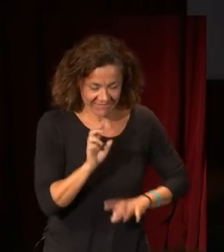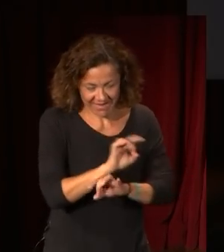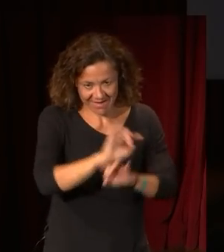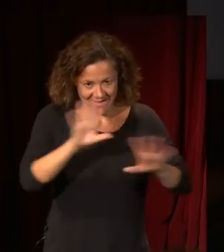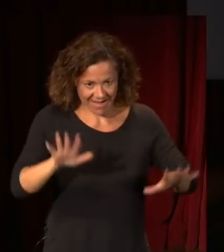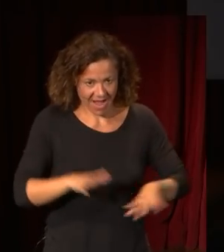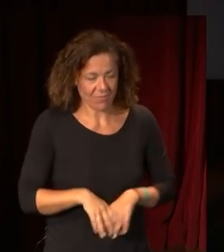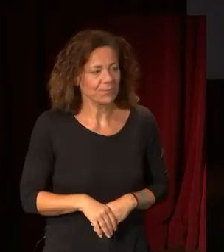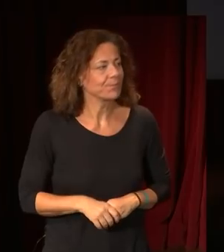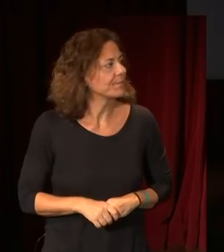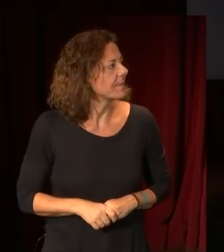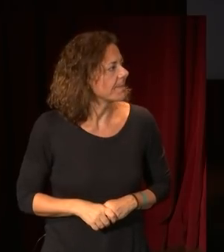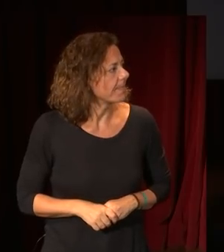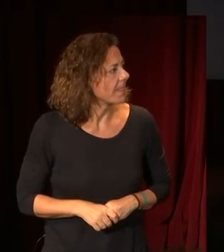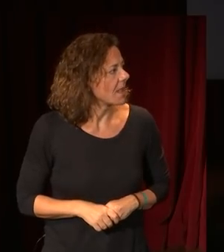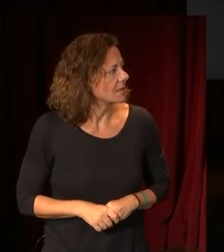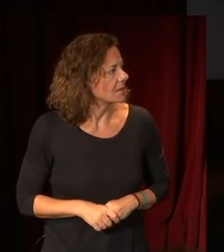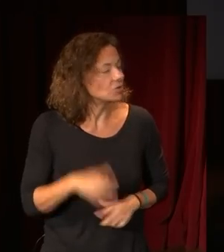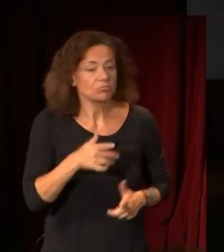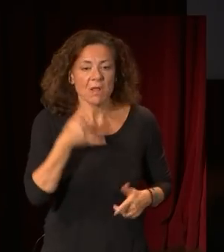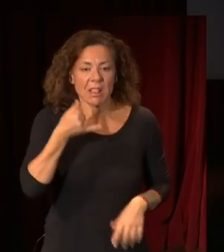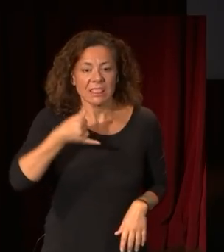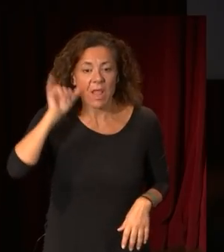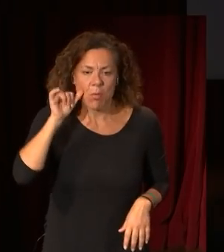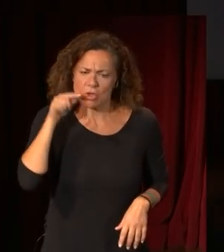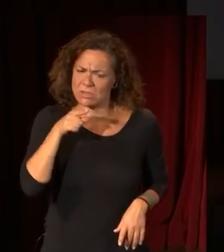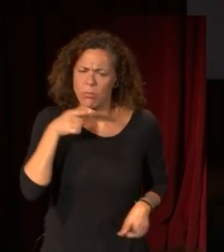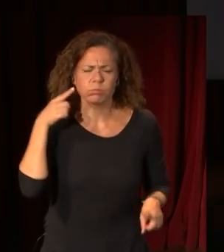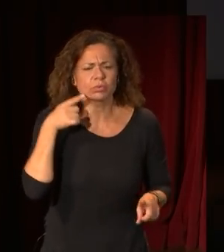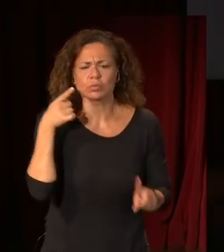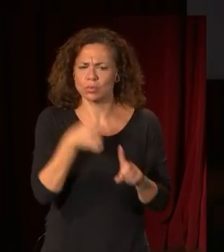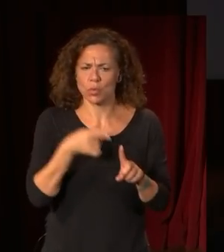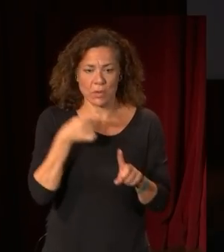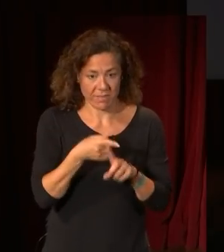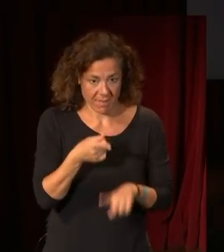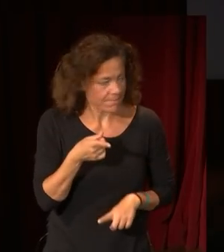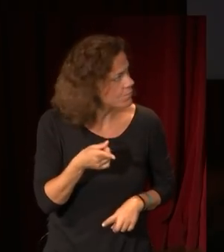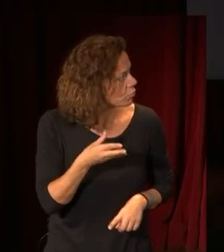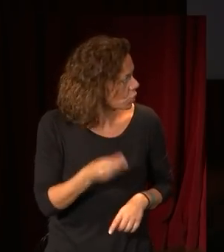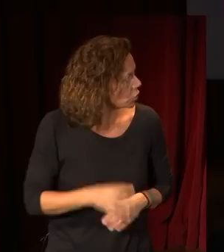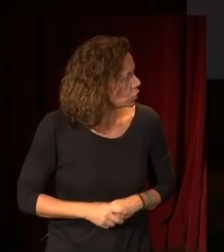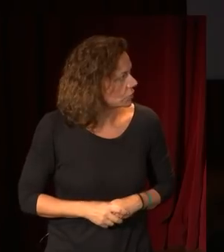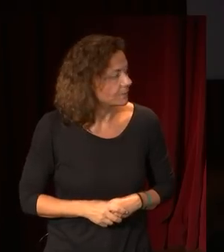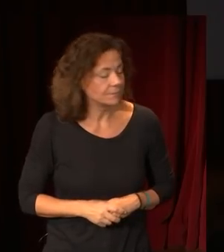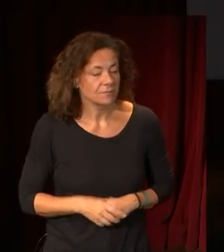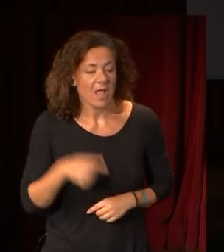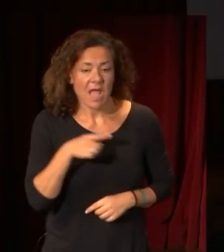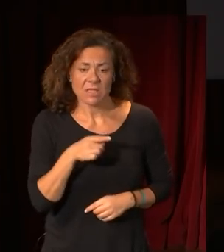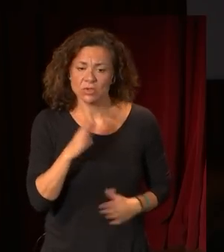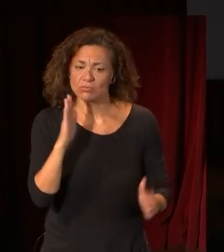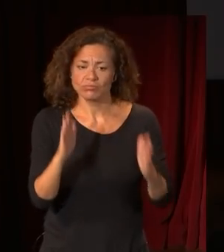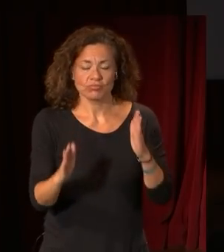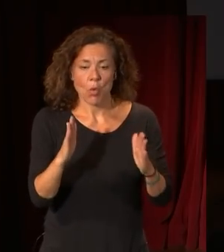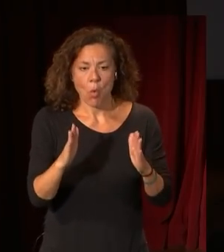de bermejo los seres demoníacos serán uno de sus especialidades en este sentido todo ello nos sitúa ante